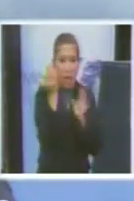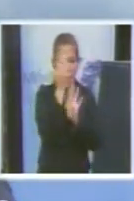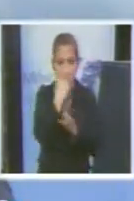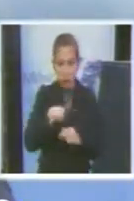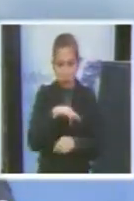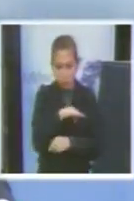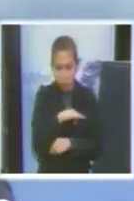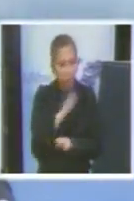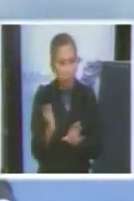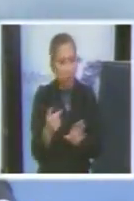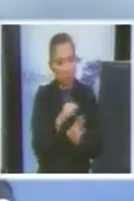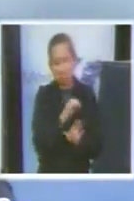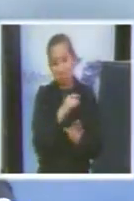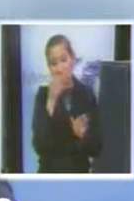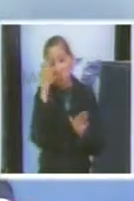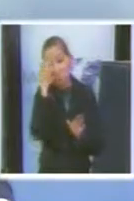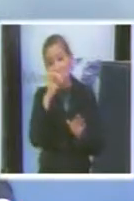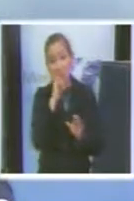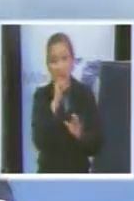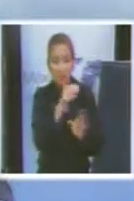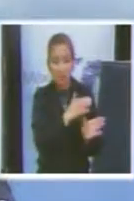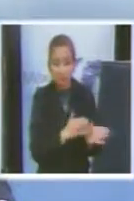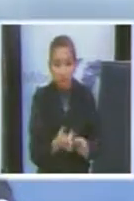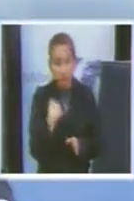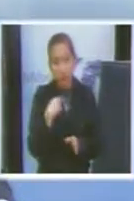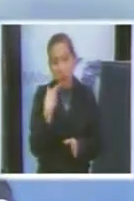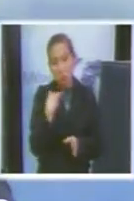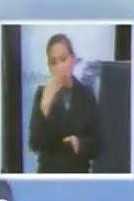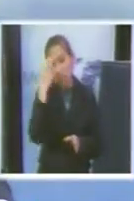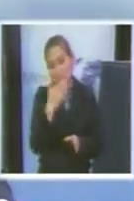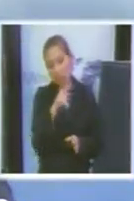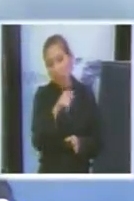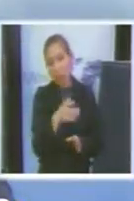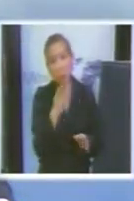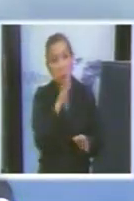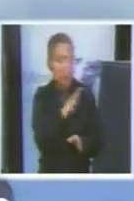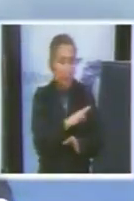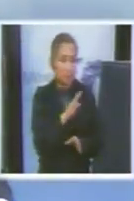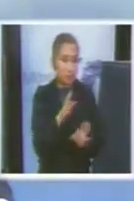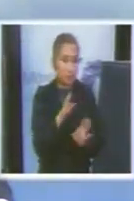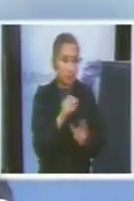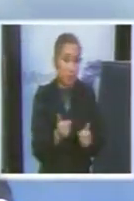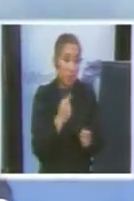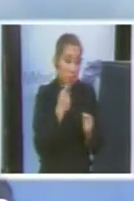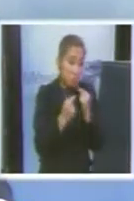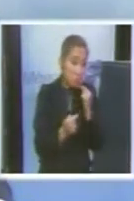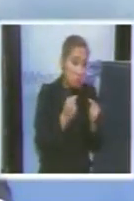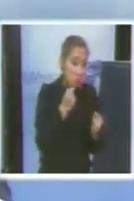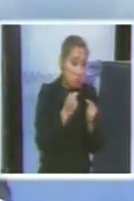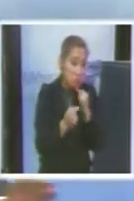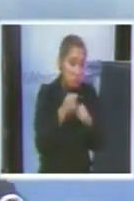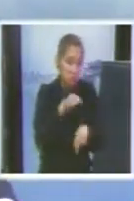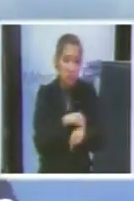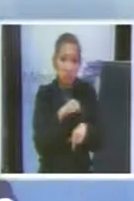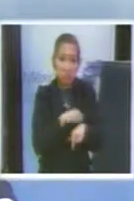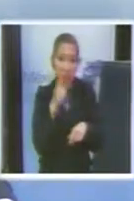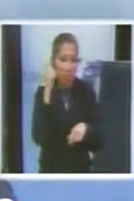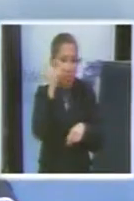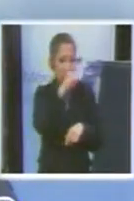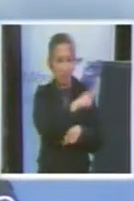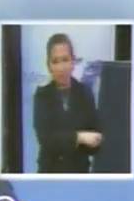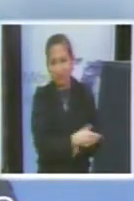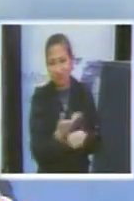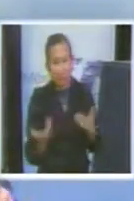nuestra, no va a ir a ningún lado y yo soy políticamente bastante incorrecto y creo que es una negociación que tiene muchísimas